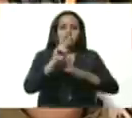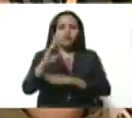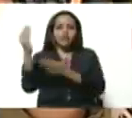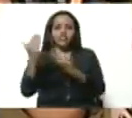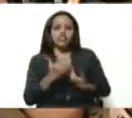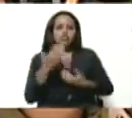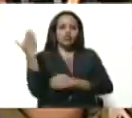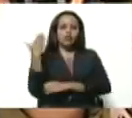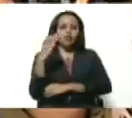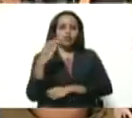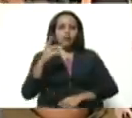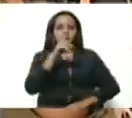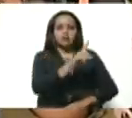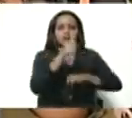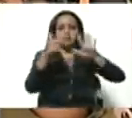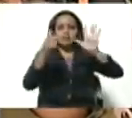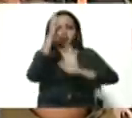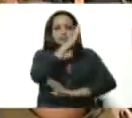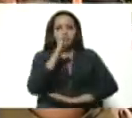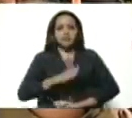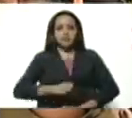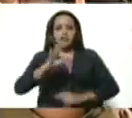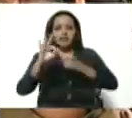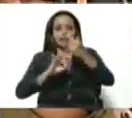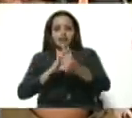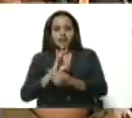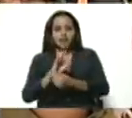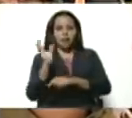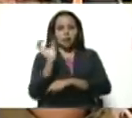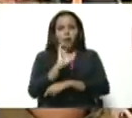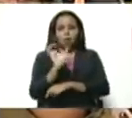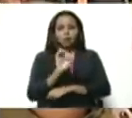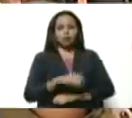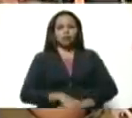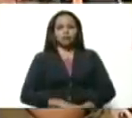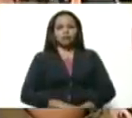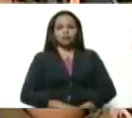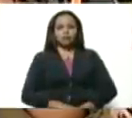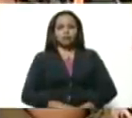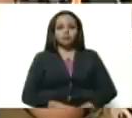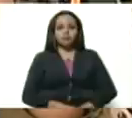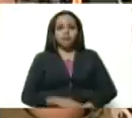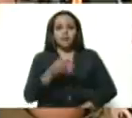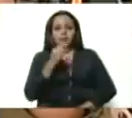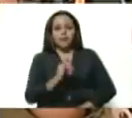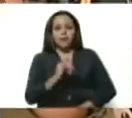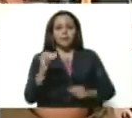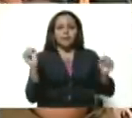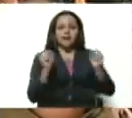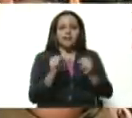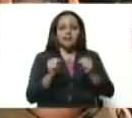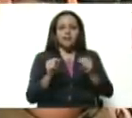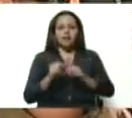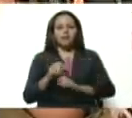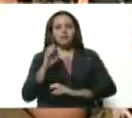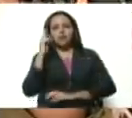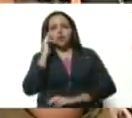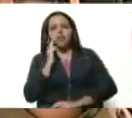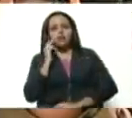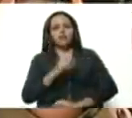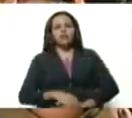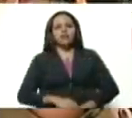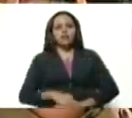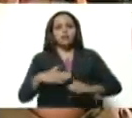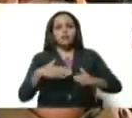colombia 16 de brasil 3 de ecuador están ubicados en mérida bolívar monagas sucre trujillo